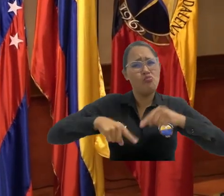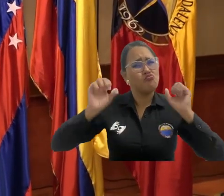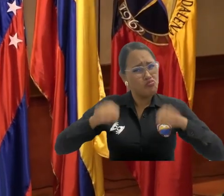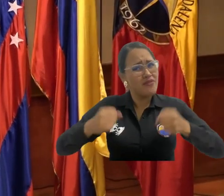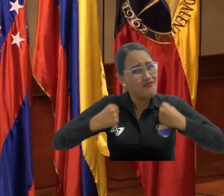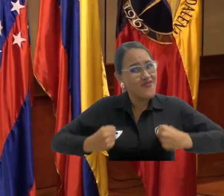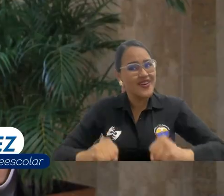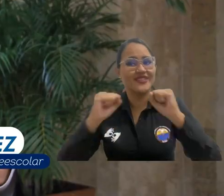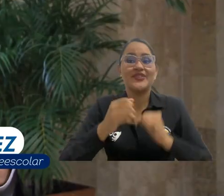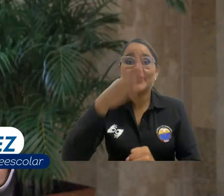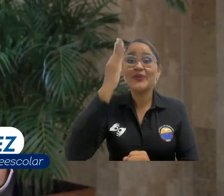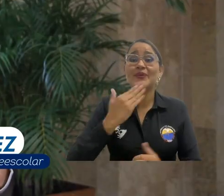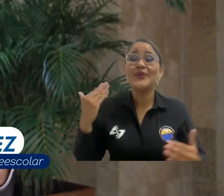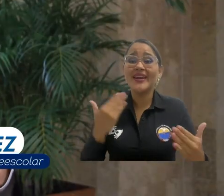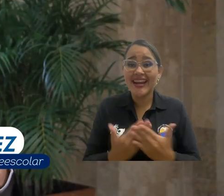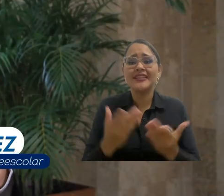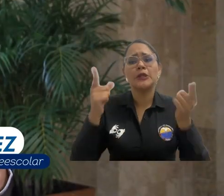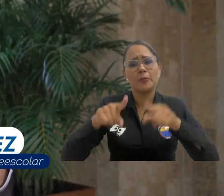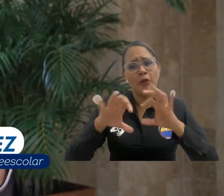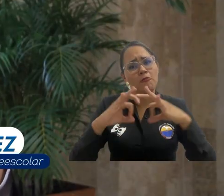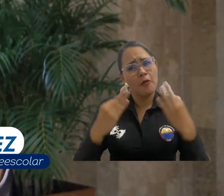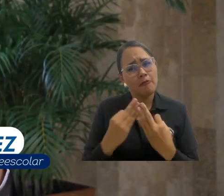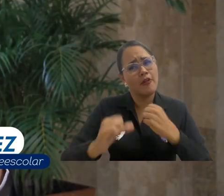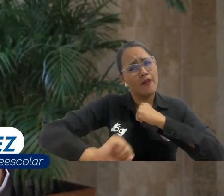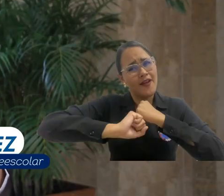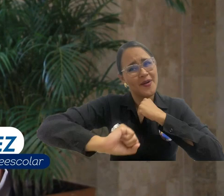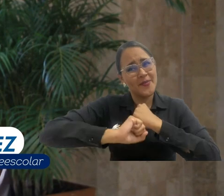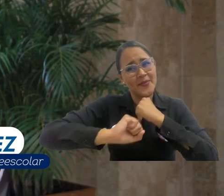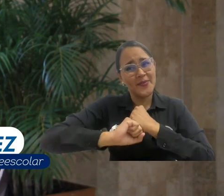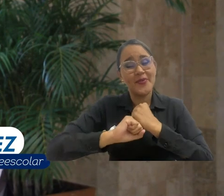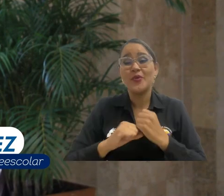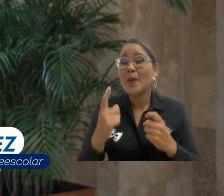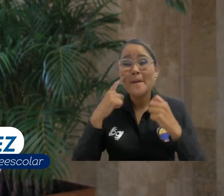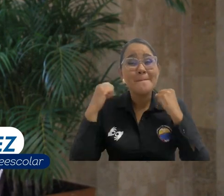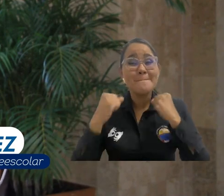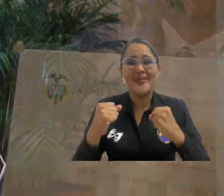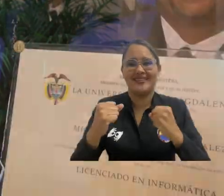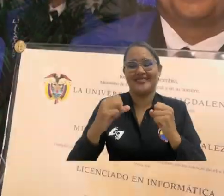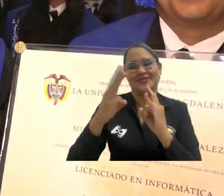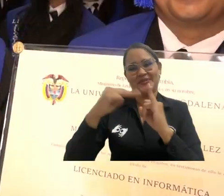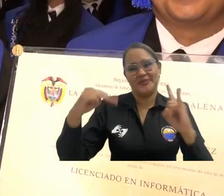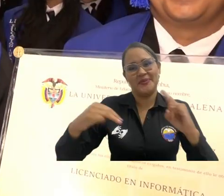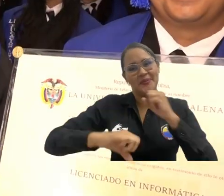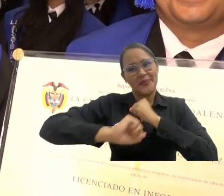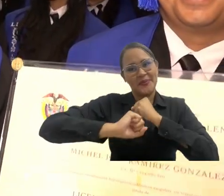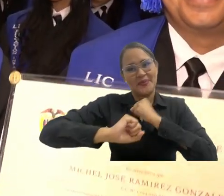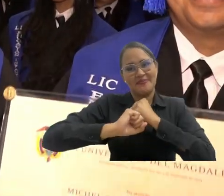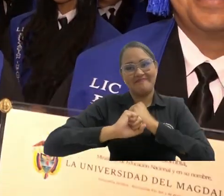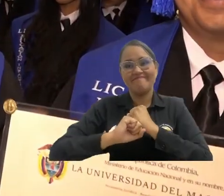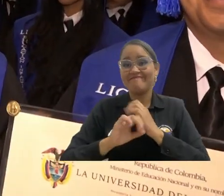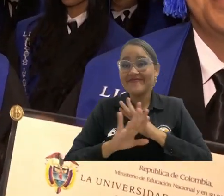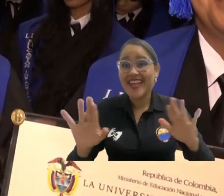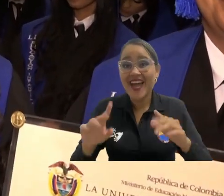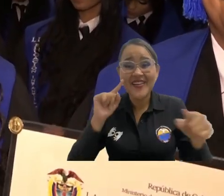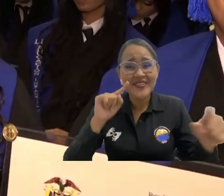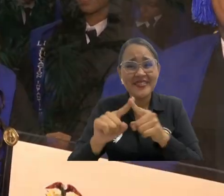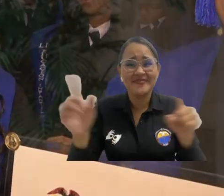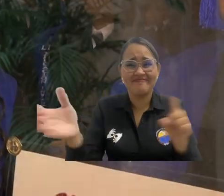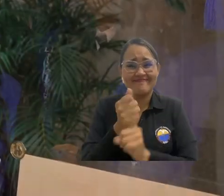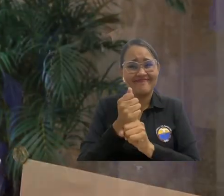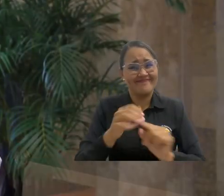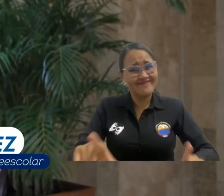no a las cosas, pero gracias a Dios, principalmente, al apoyo de mi familia y más que todo de la Universidad